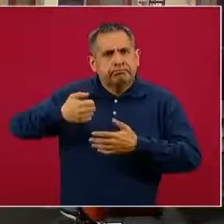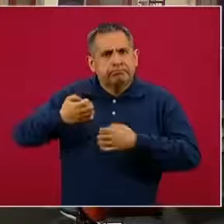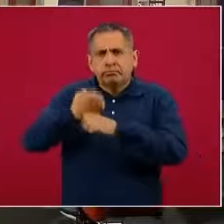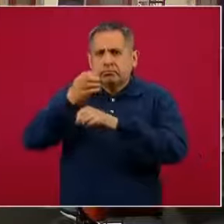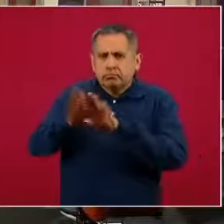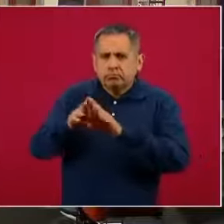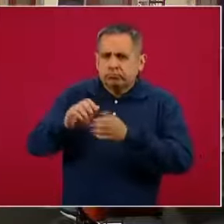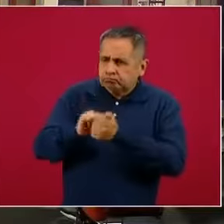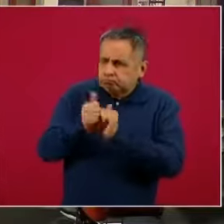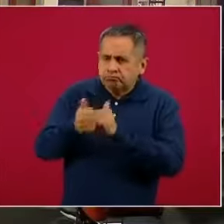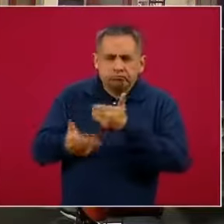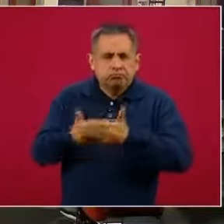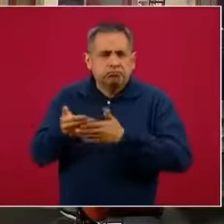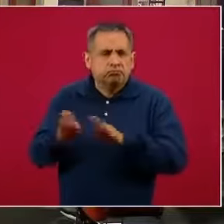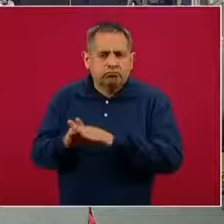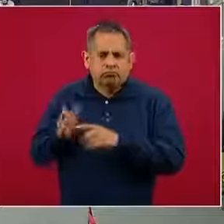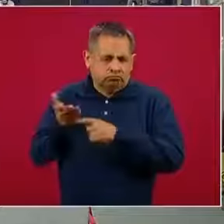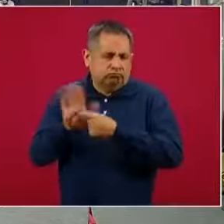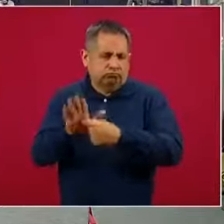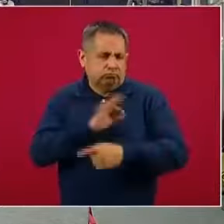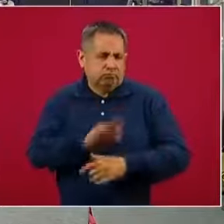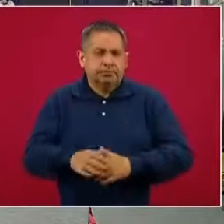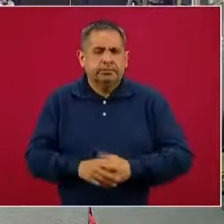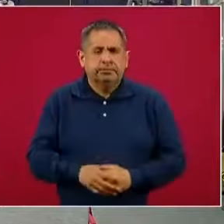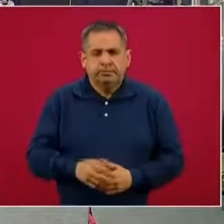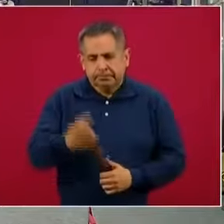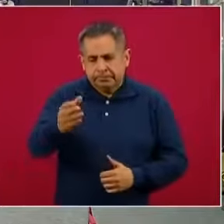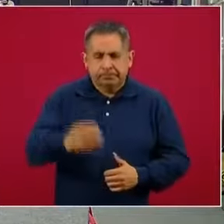estados. Gracias, maestro Zoe. Por favor.